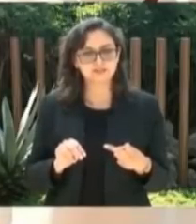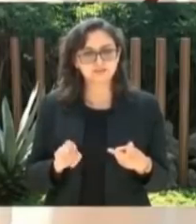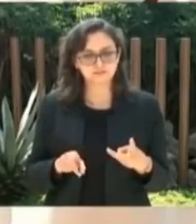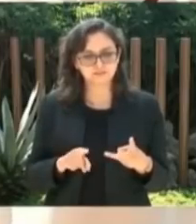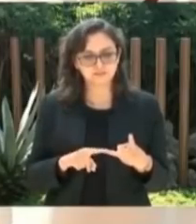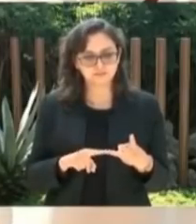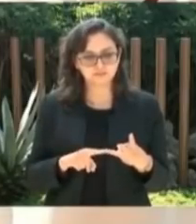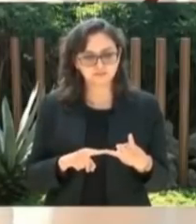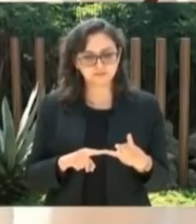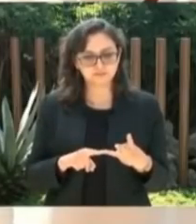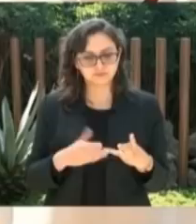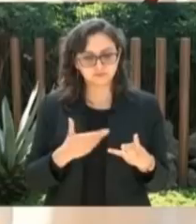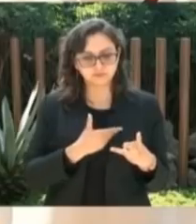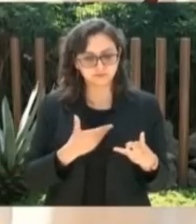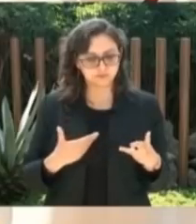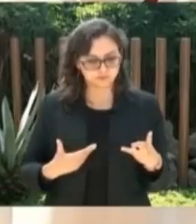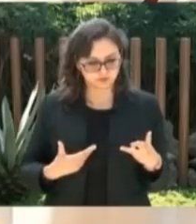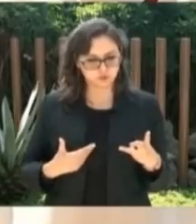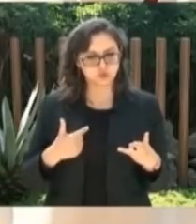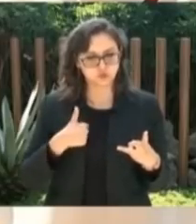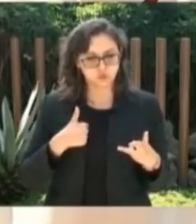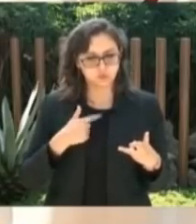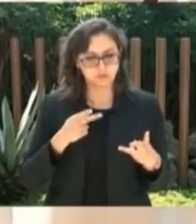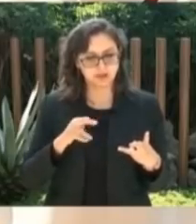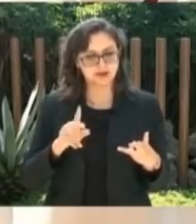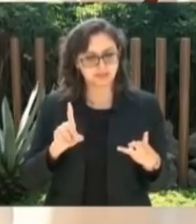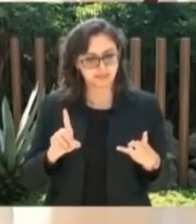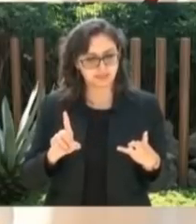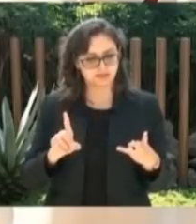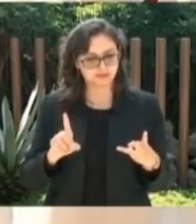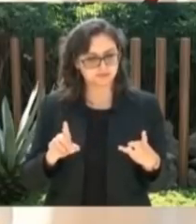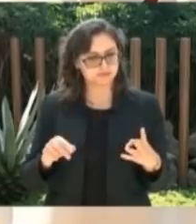yo estaba por el PRD y así.